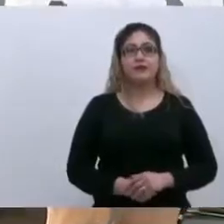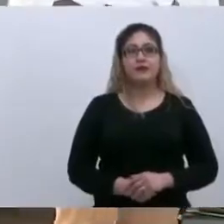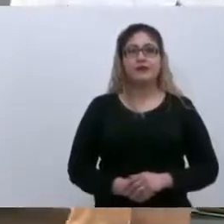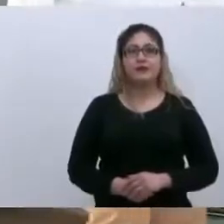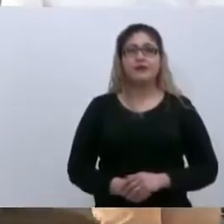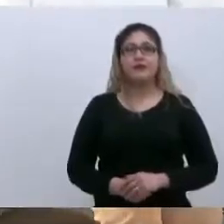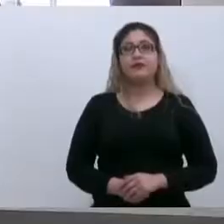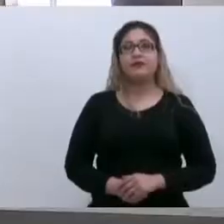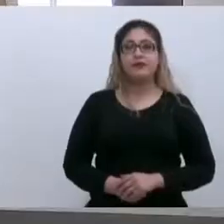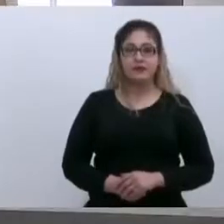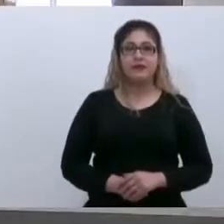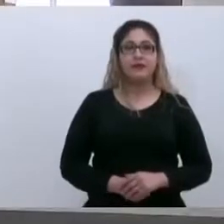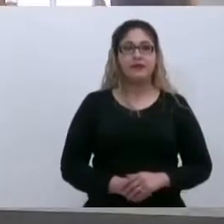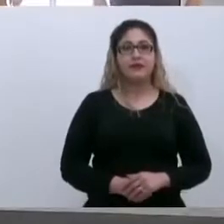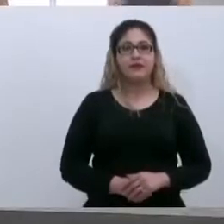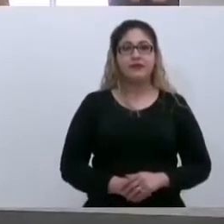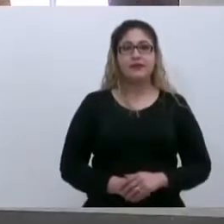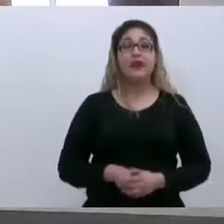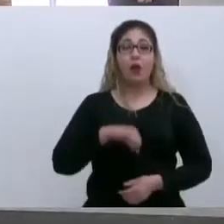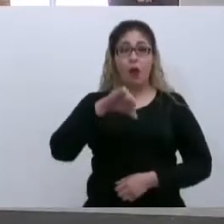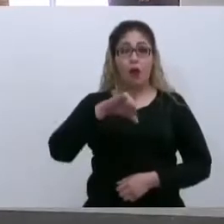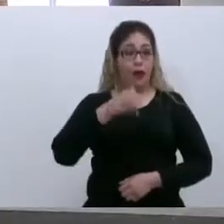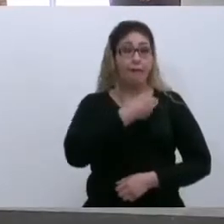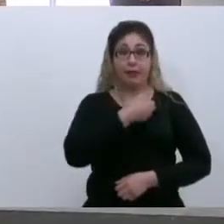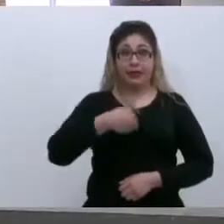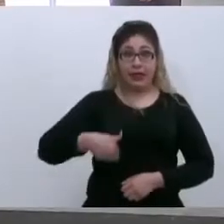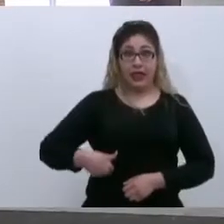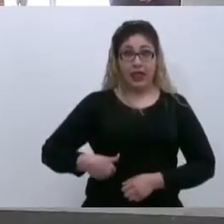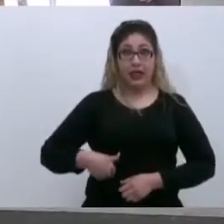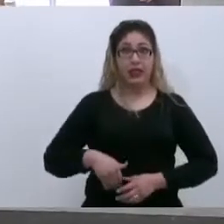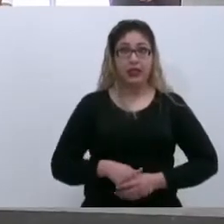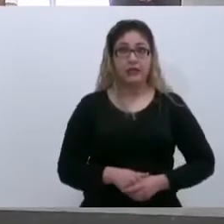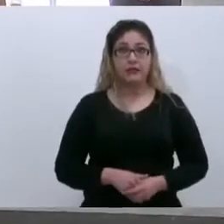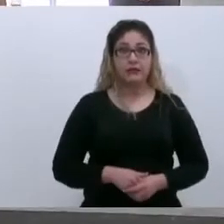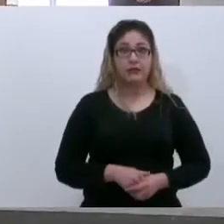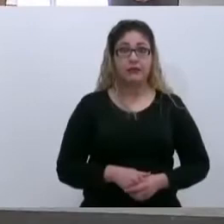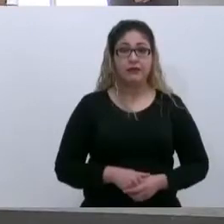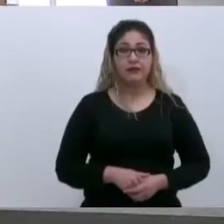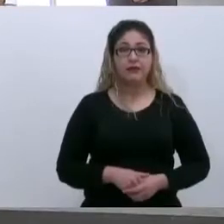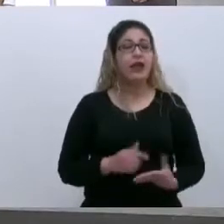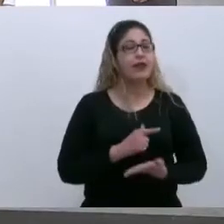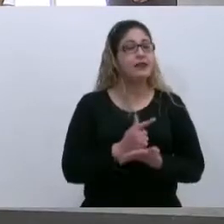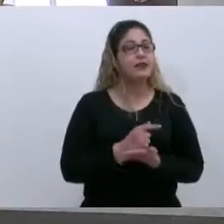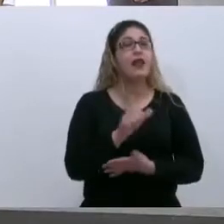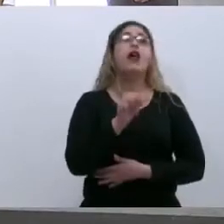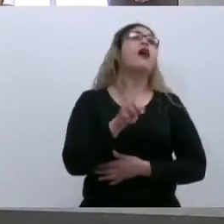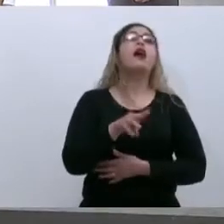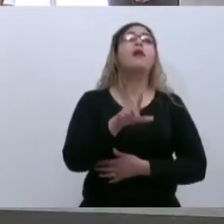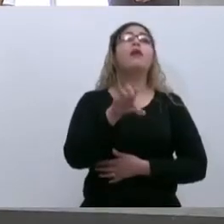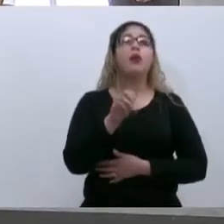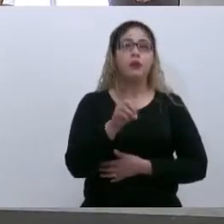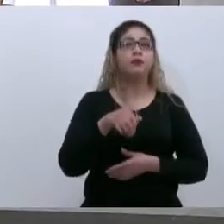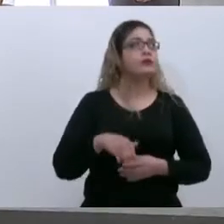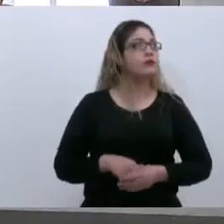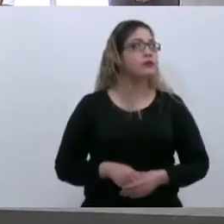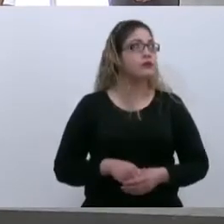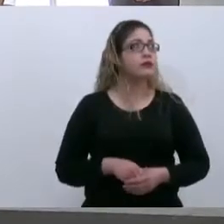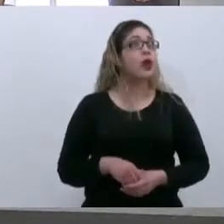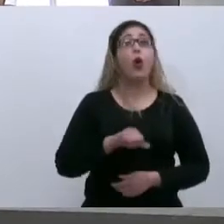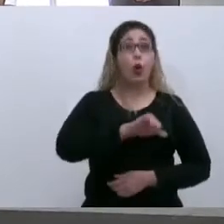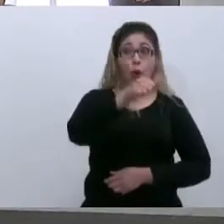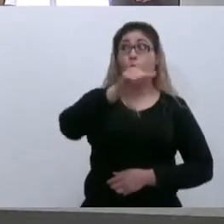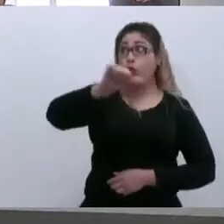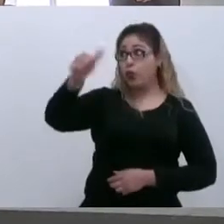En estos momentos, el presidente constitucional de los Estados Unidos Mexicanos, licenciado Andrés Manuel López Obrador, e integrantes del